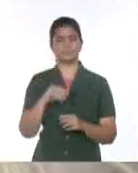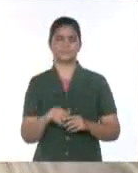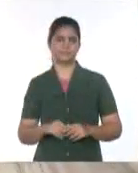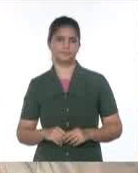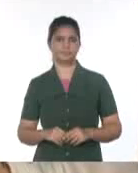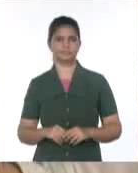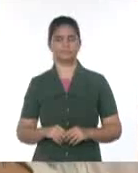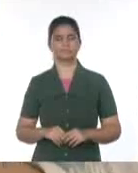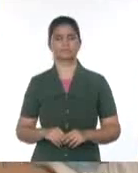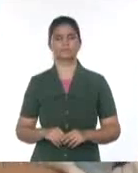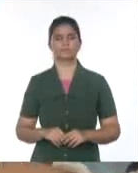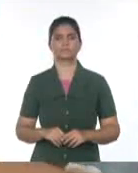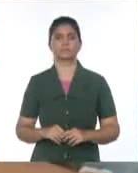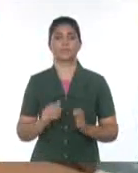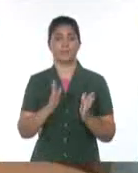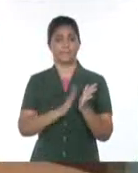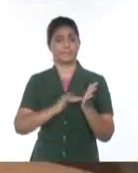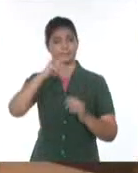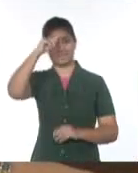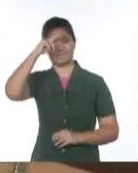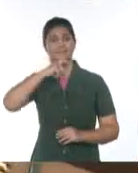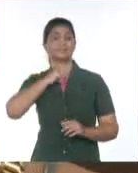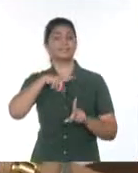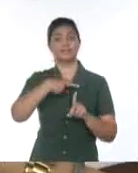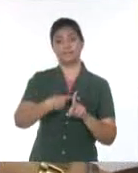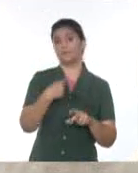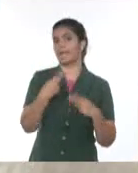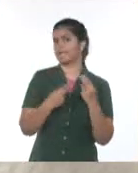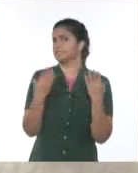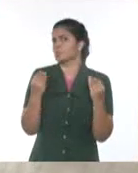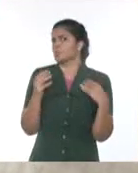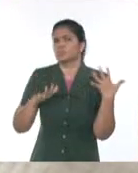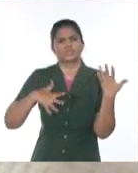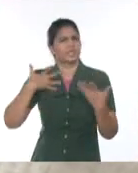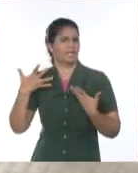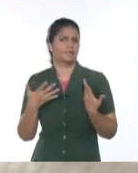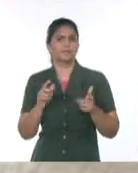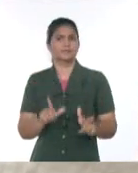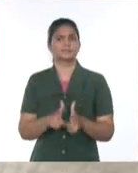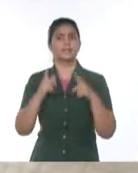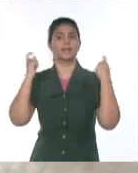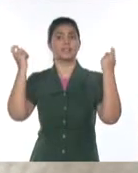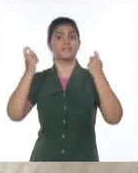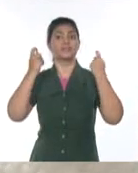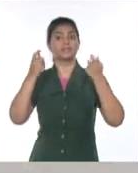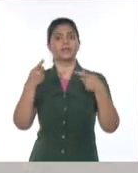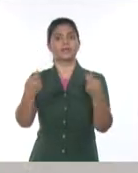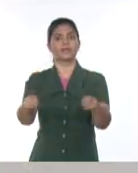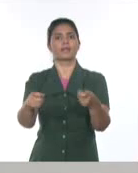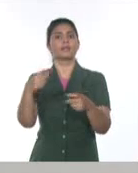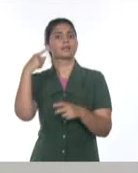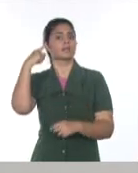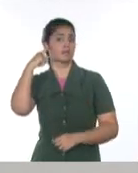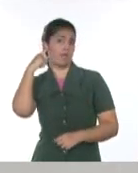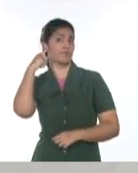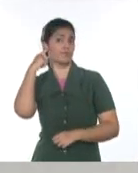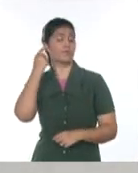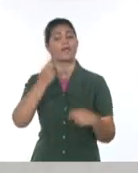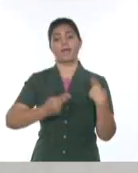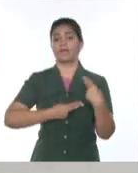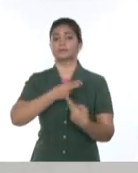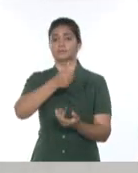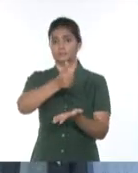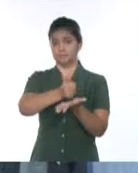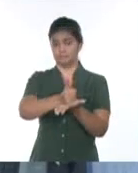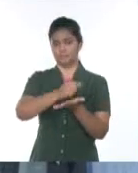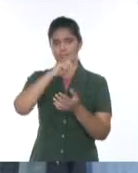Este septiembre llegó cargado de talento con el Festival Nacional de la Radio en su edición 35, que se desarrolló en el artemiseño municipio San Antonio de